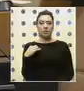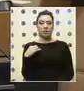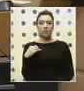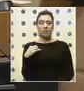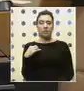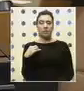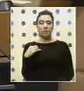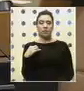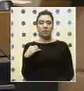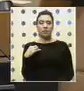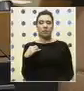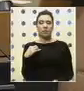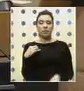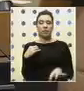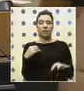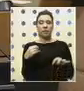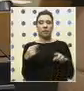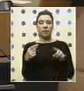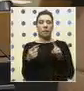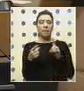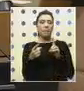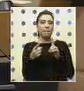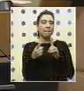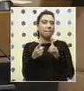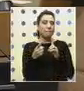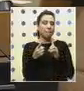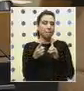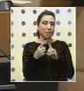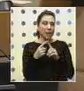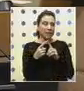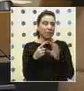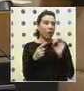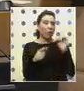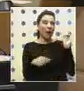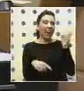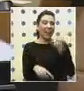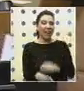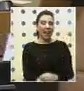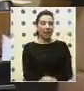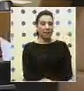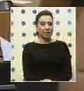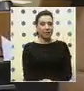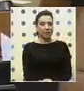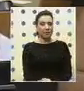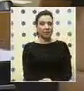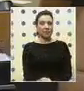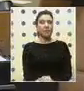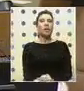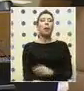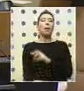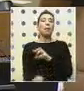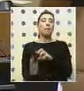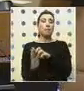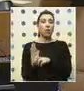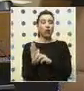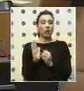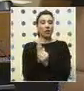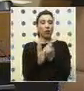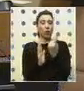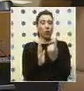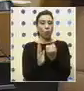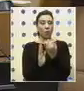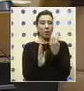como un concepto más amplio. En el proyecto, en su artículo 1, número 3,